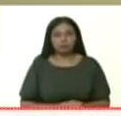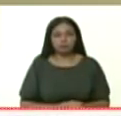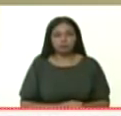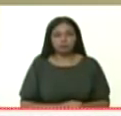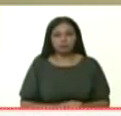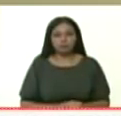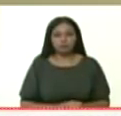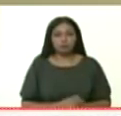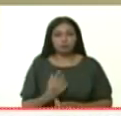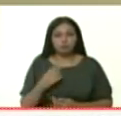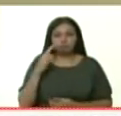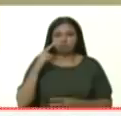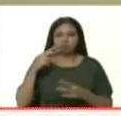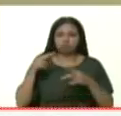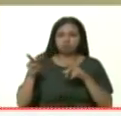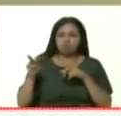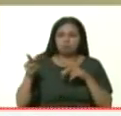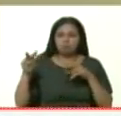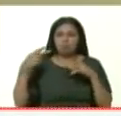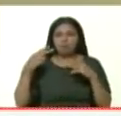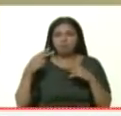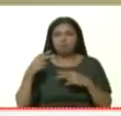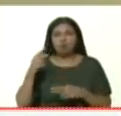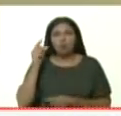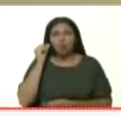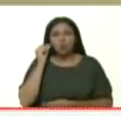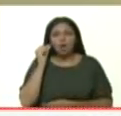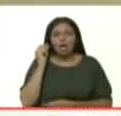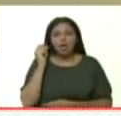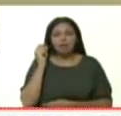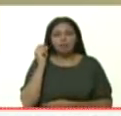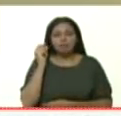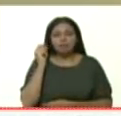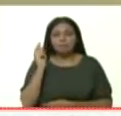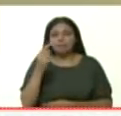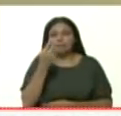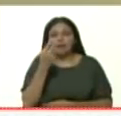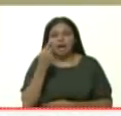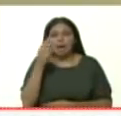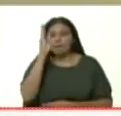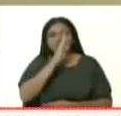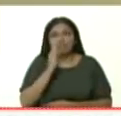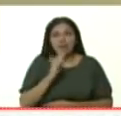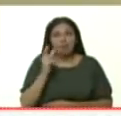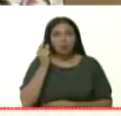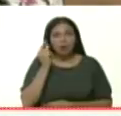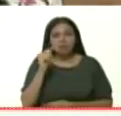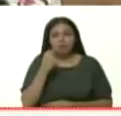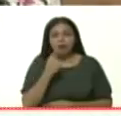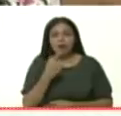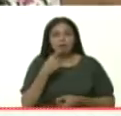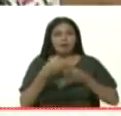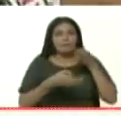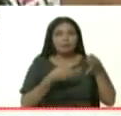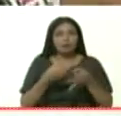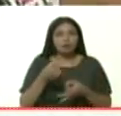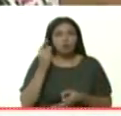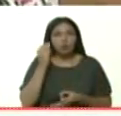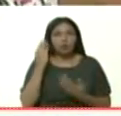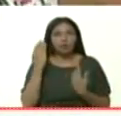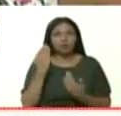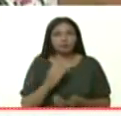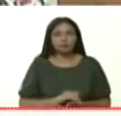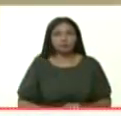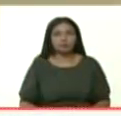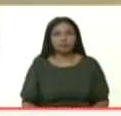Cuando estaba escuchando a María do Socorro Gómez, bienvenida, hermana,